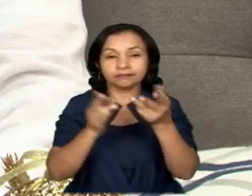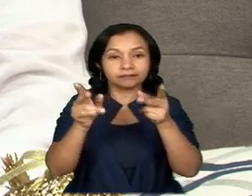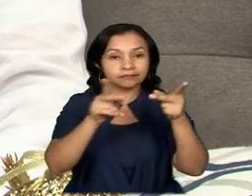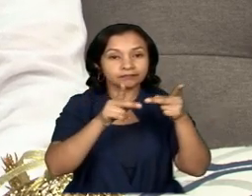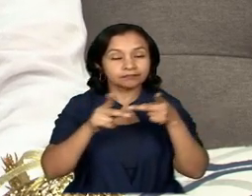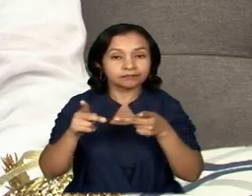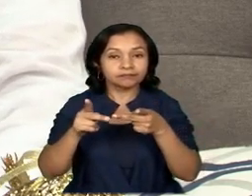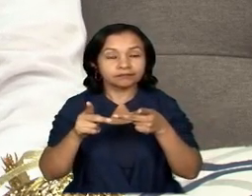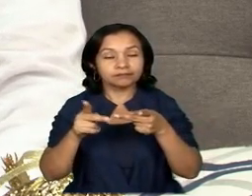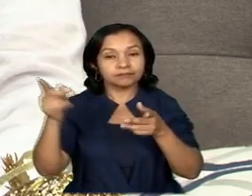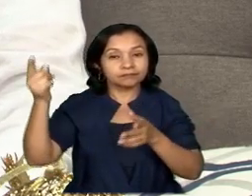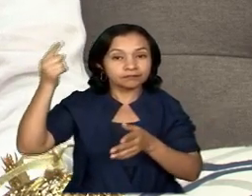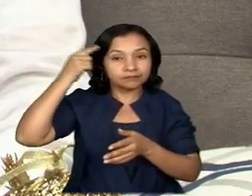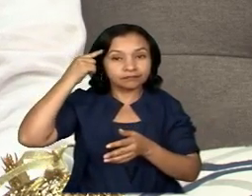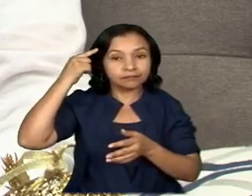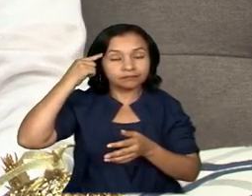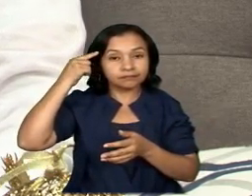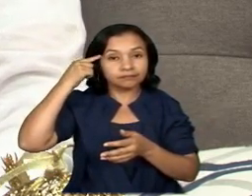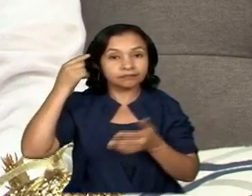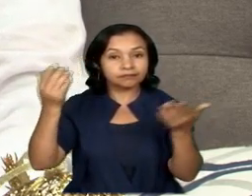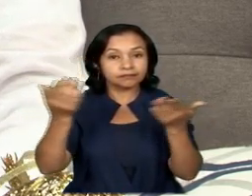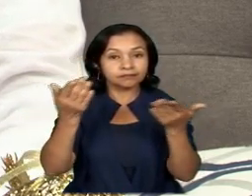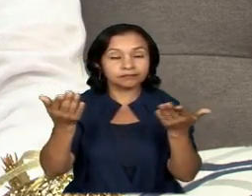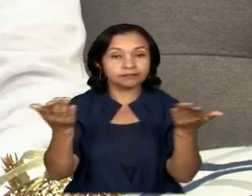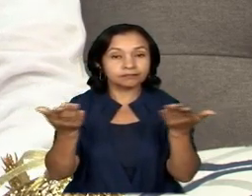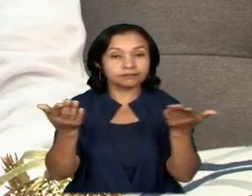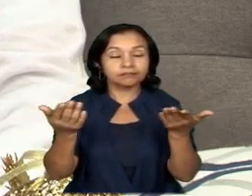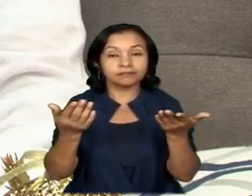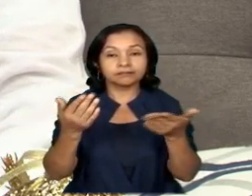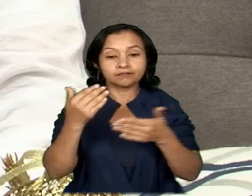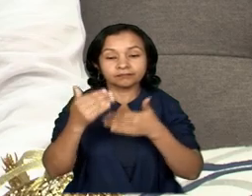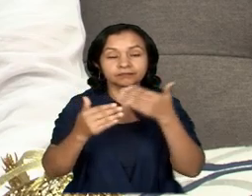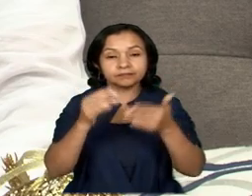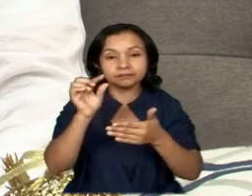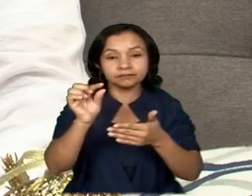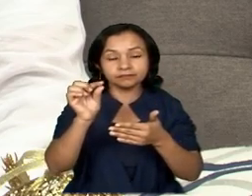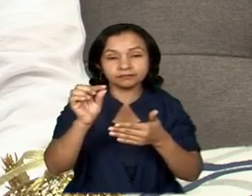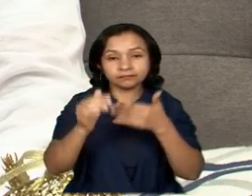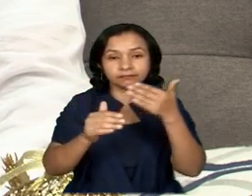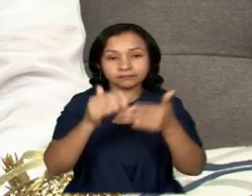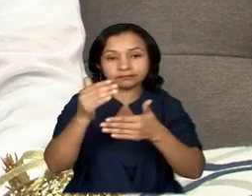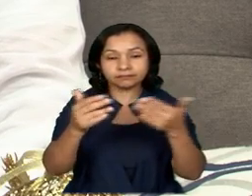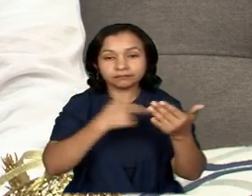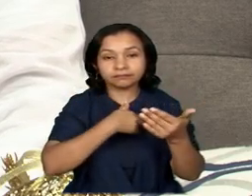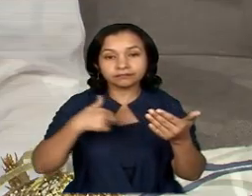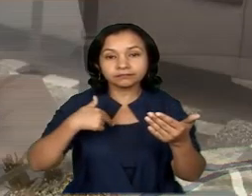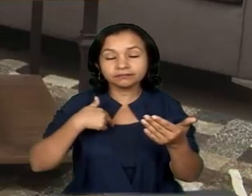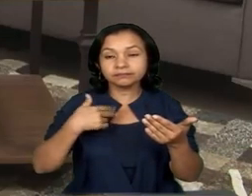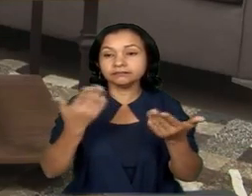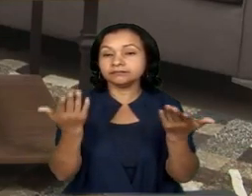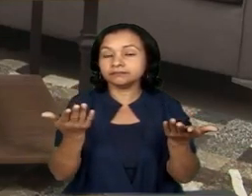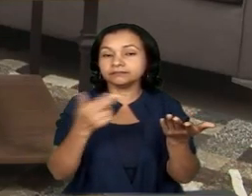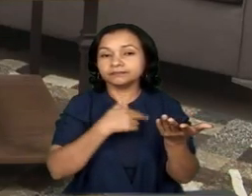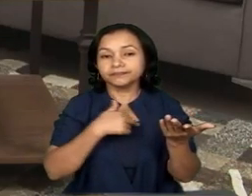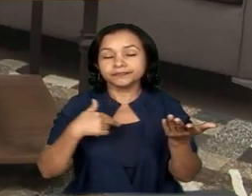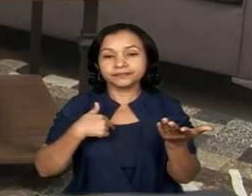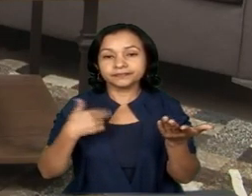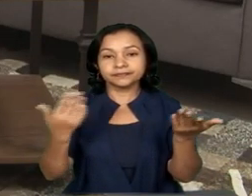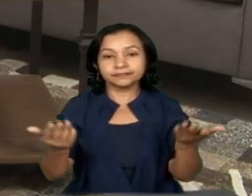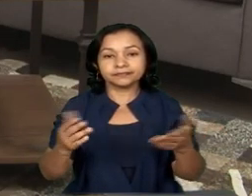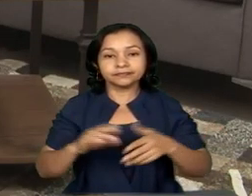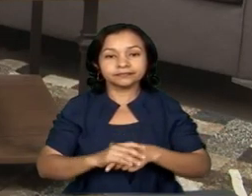con aquel pensamiento arcaico de que pocos piensan y muchos ejecutan. Bien feudales,